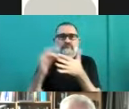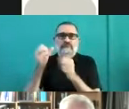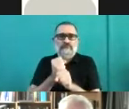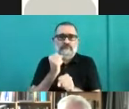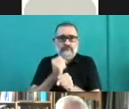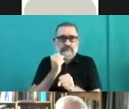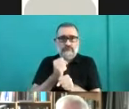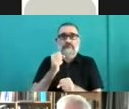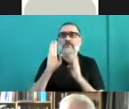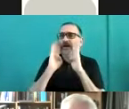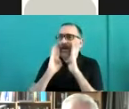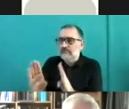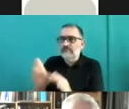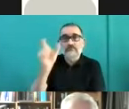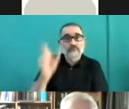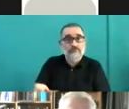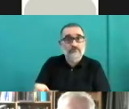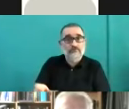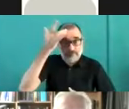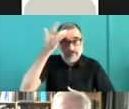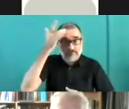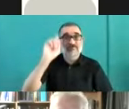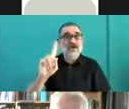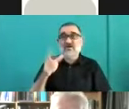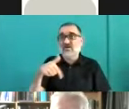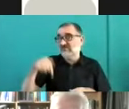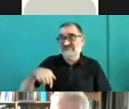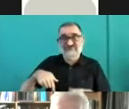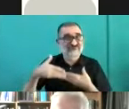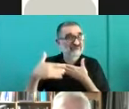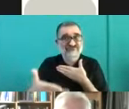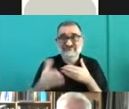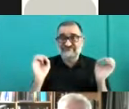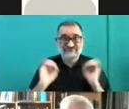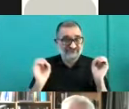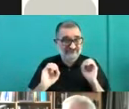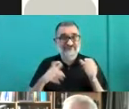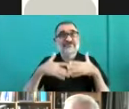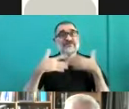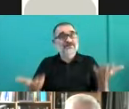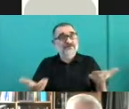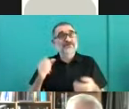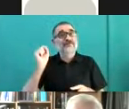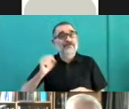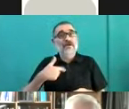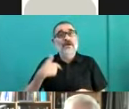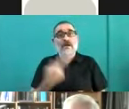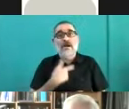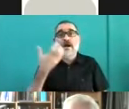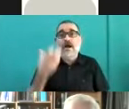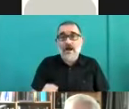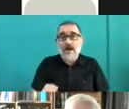los fármacos antiepilépticos, hay una dificultad de acceso, ya sea por quiebre de stock que se